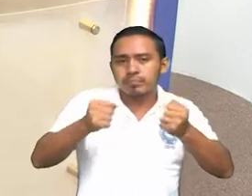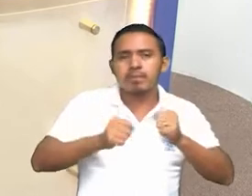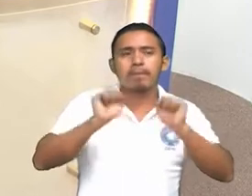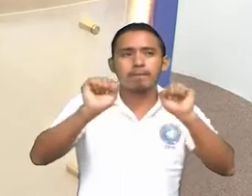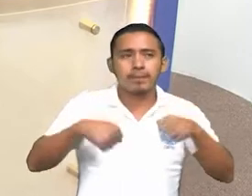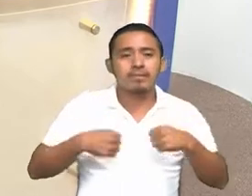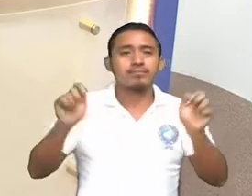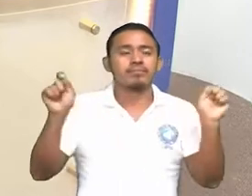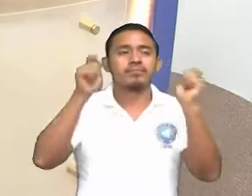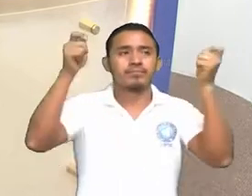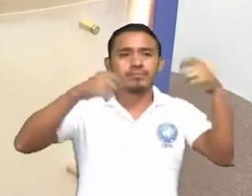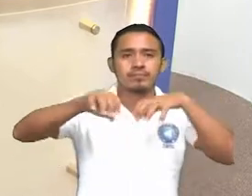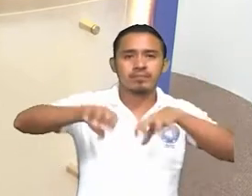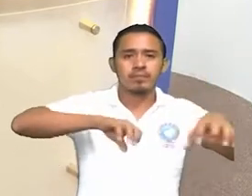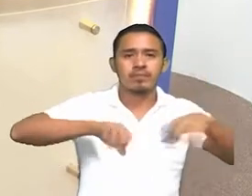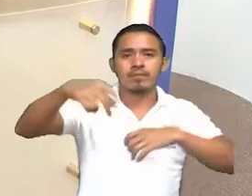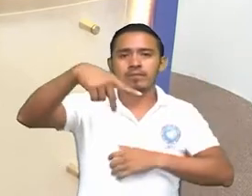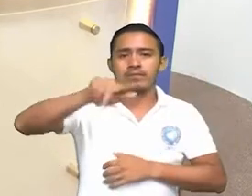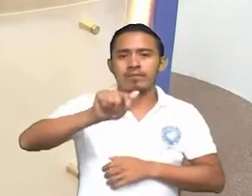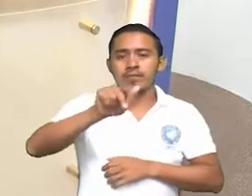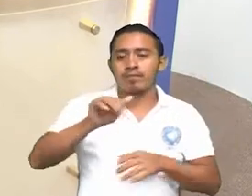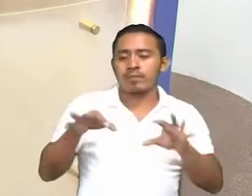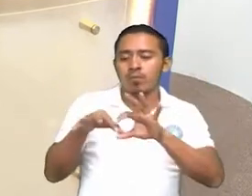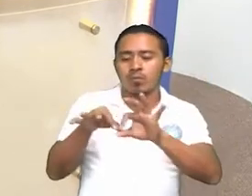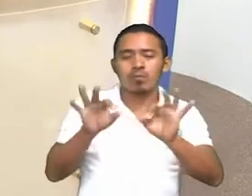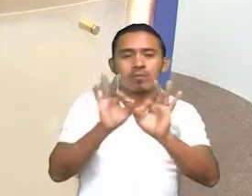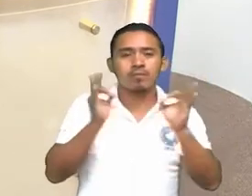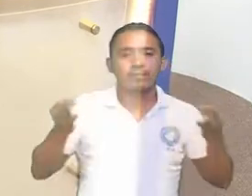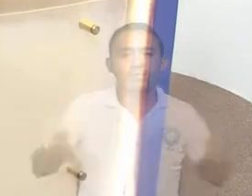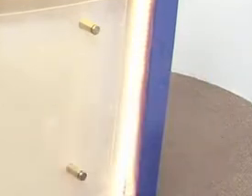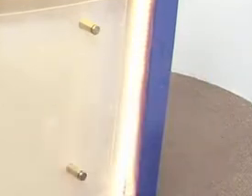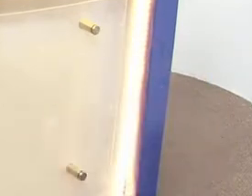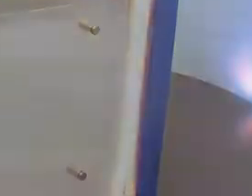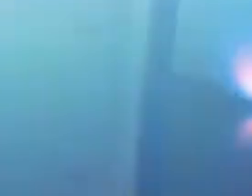de las celebraciones de las fiestas patrias junto a sus familiares.